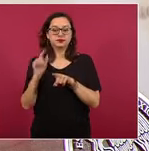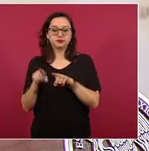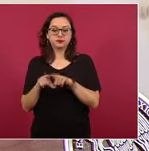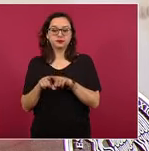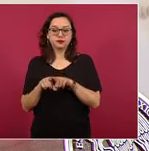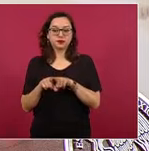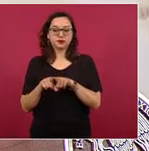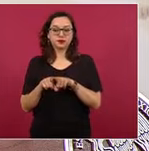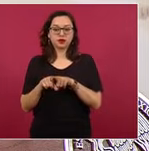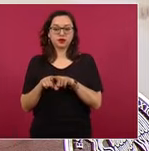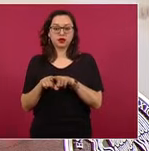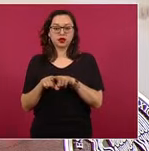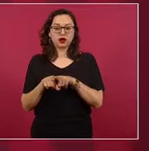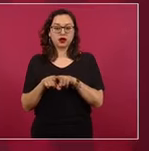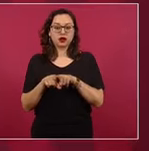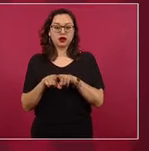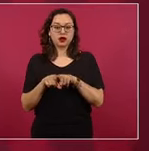en el caso de